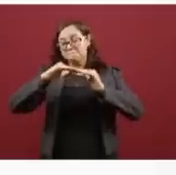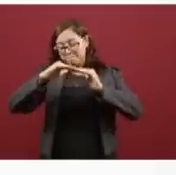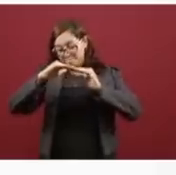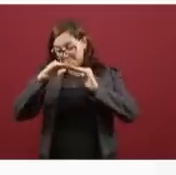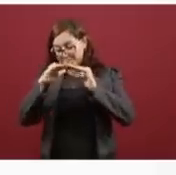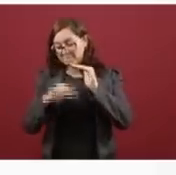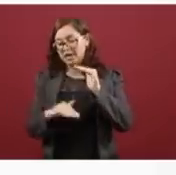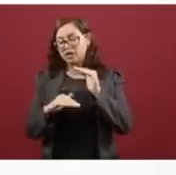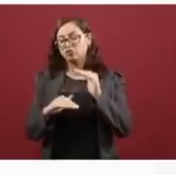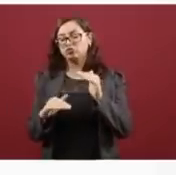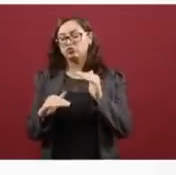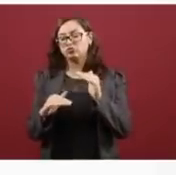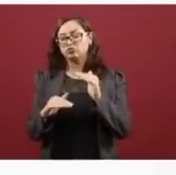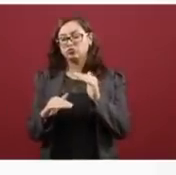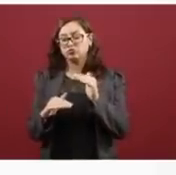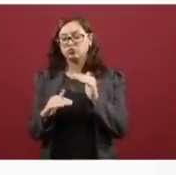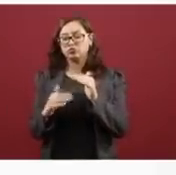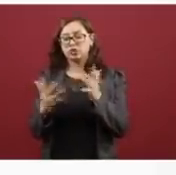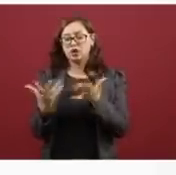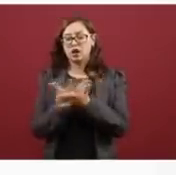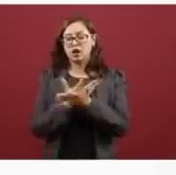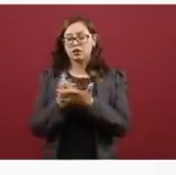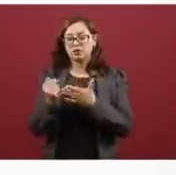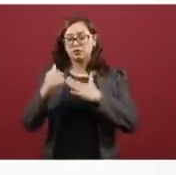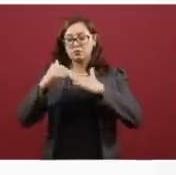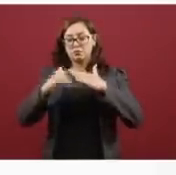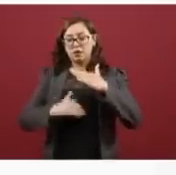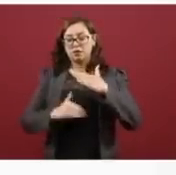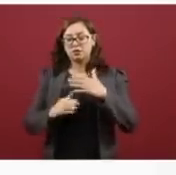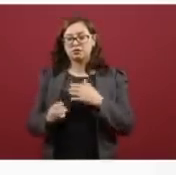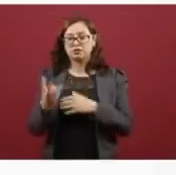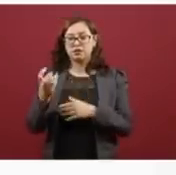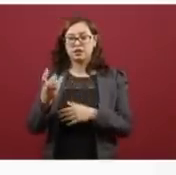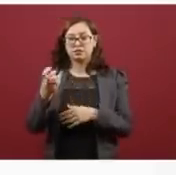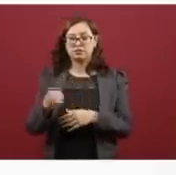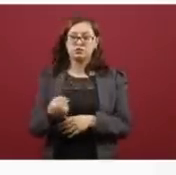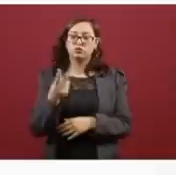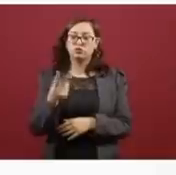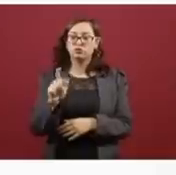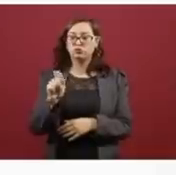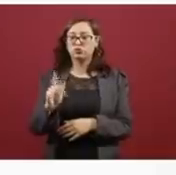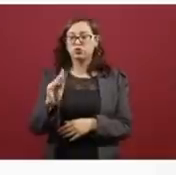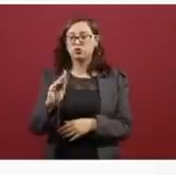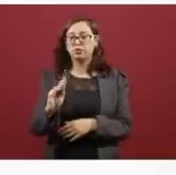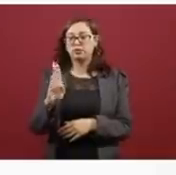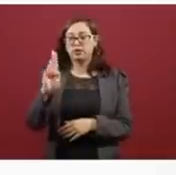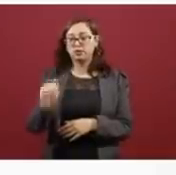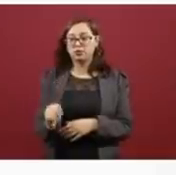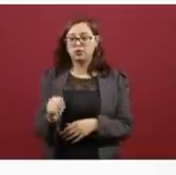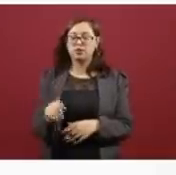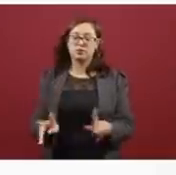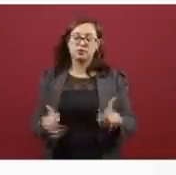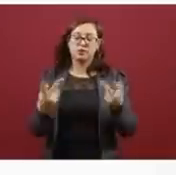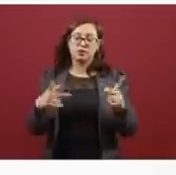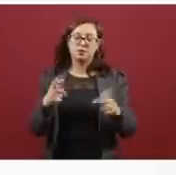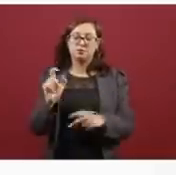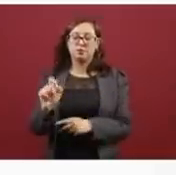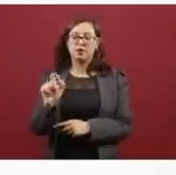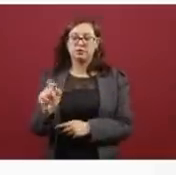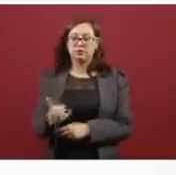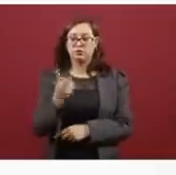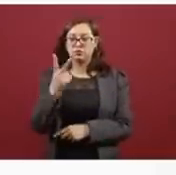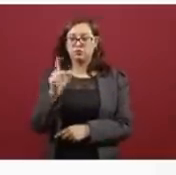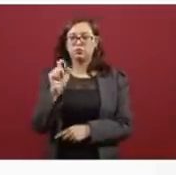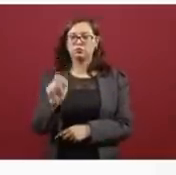diferencial el indicador de ganancia más bajo es casi 3 pesos 299 con un precio al público de 22